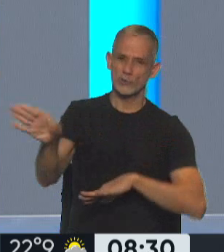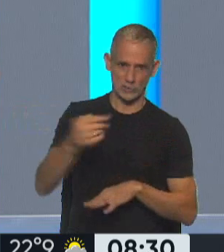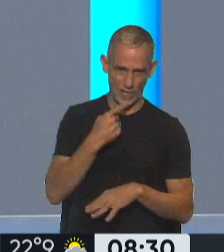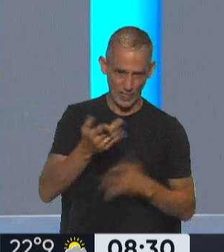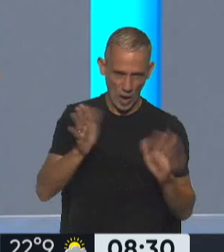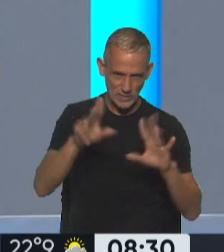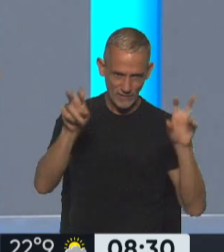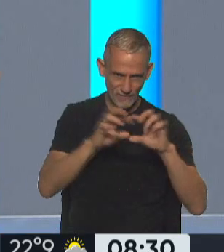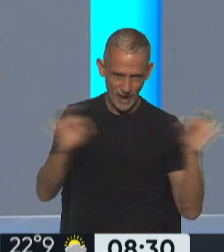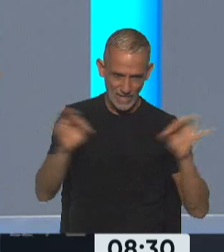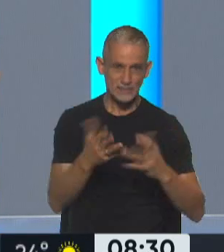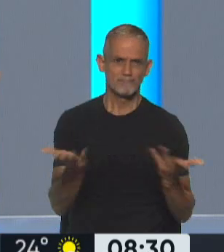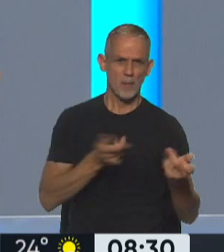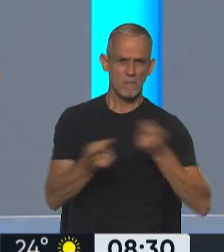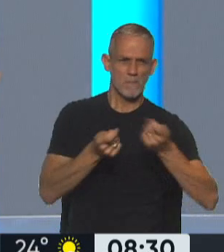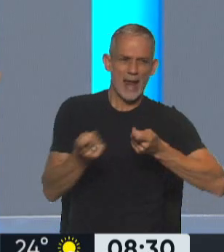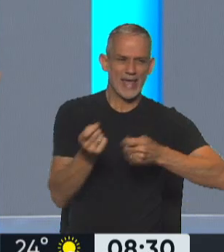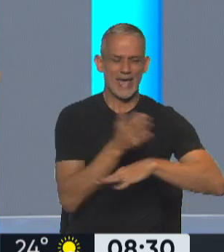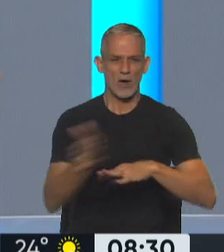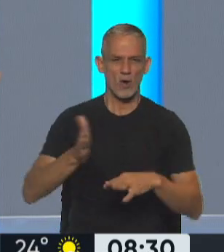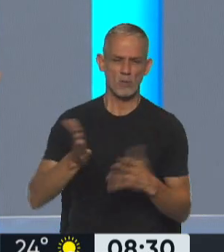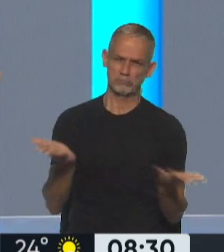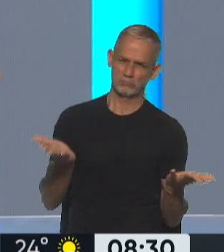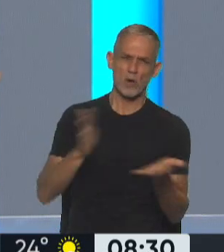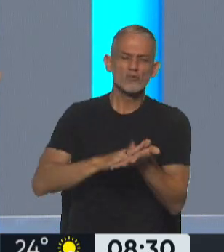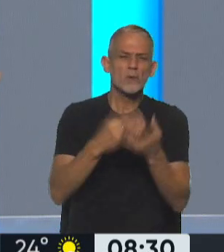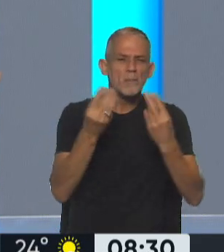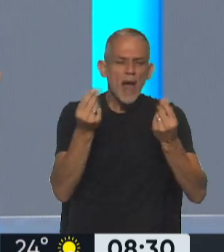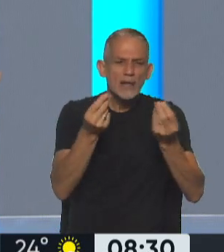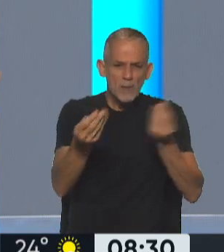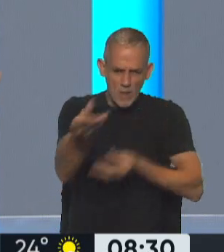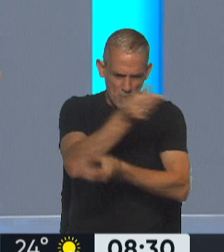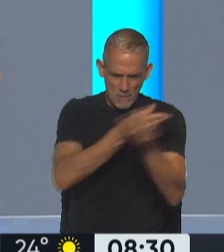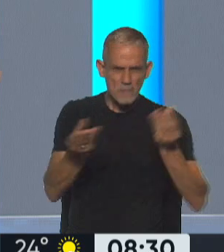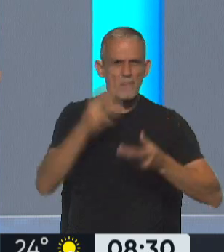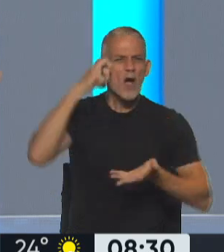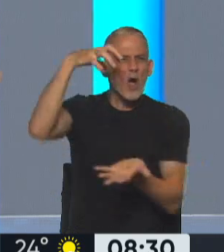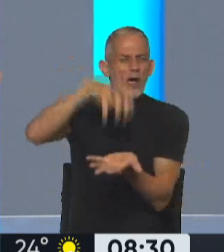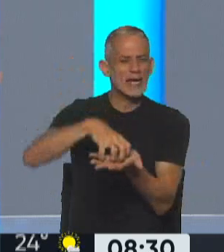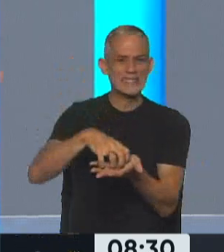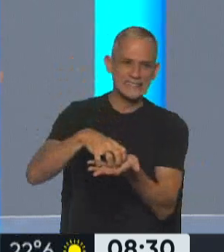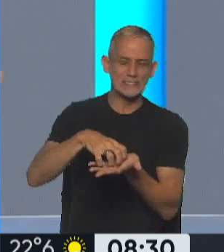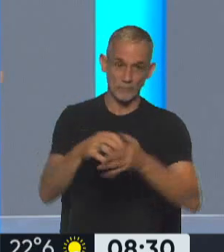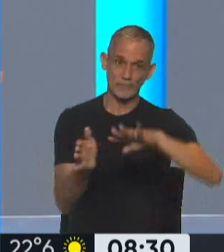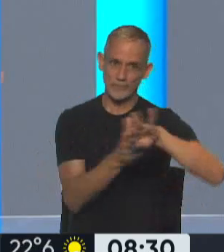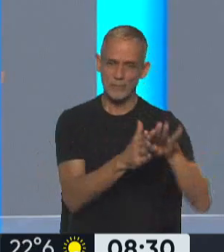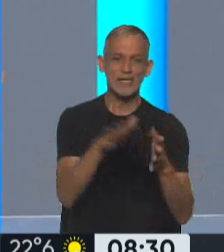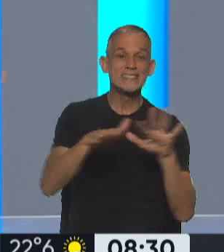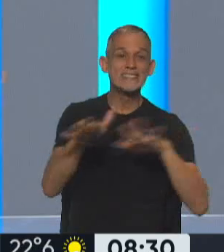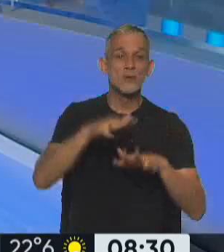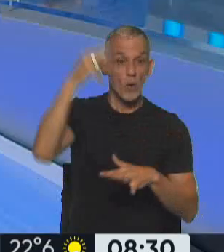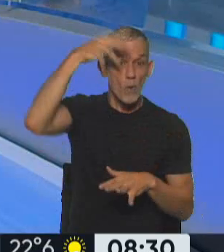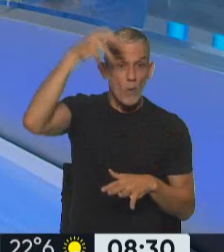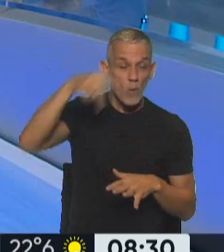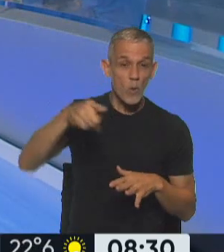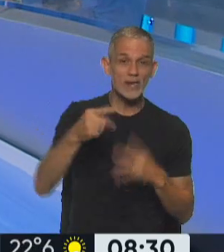aparecieron todos algunos manejos no Santos sobre recursos en el Congreso Nacional al margen de la situación de Patricia